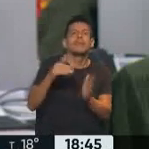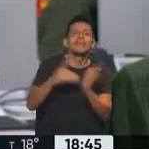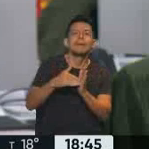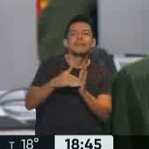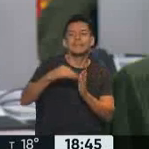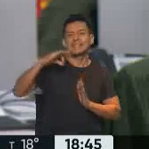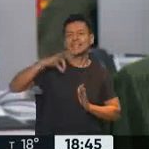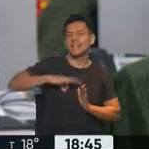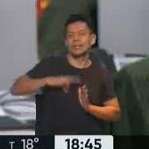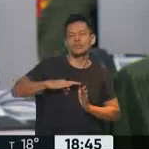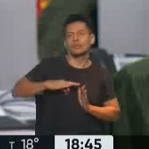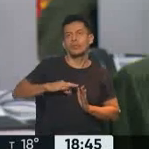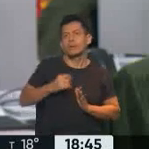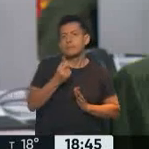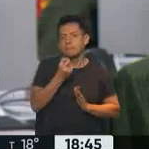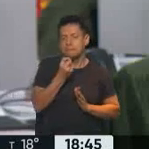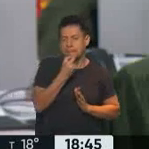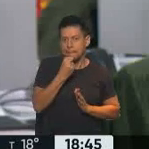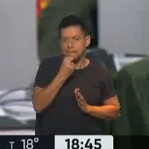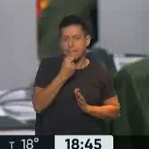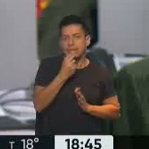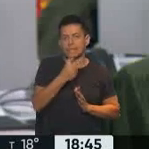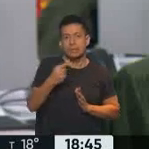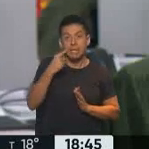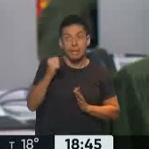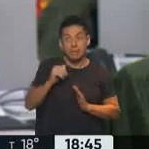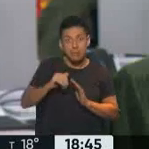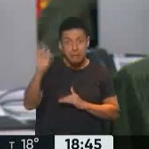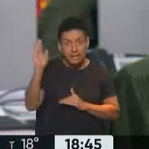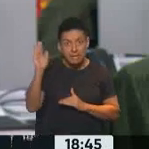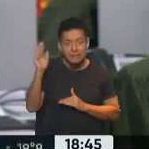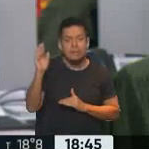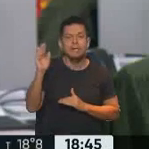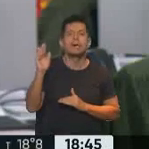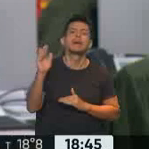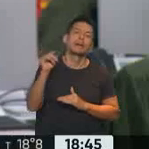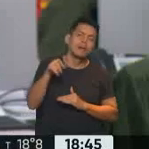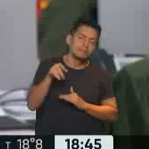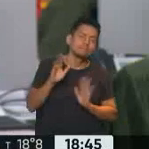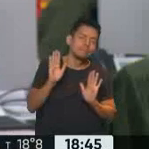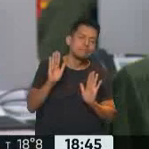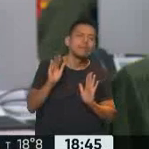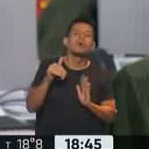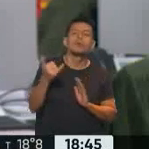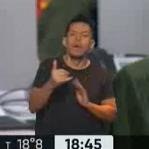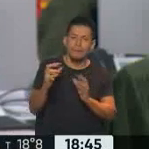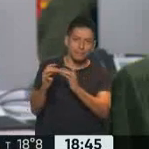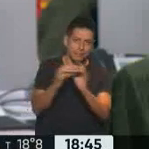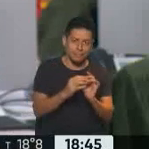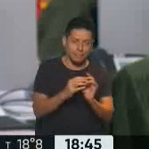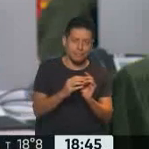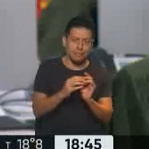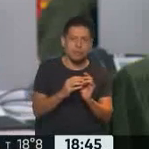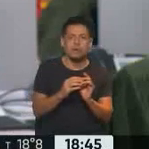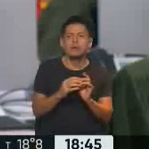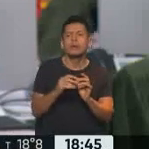por encima de aproximadamente 300.000 pesos al día de la fecha. Veremos, esto se va a discutir el jueves, si además hay algunos